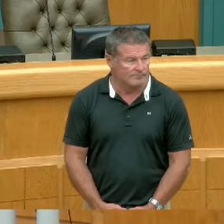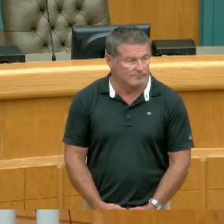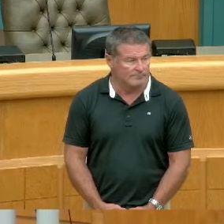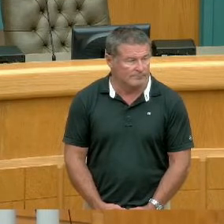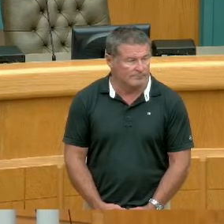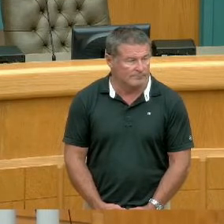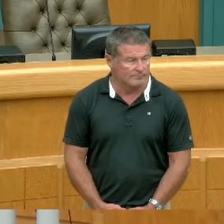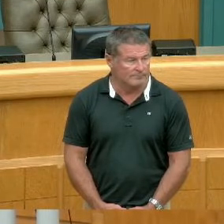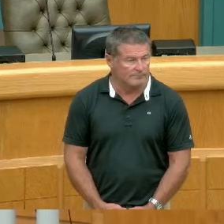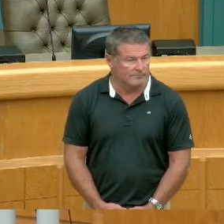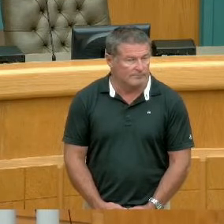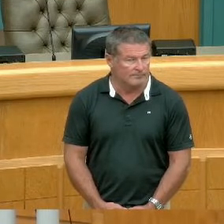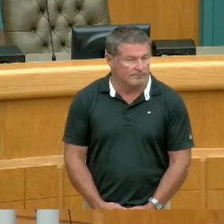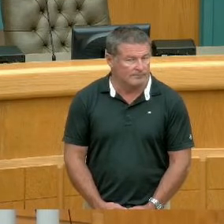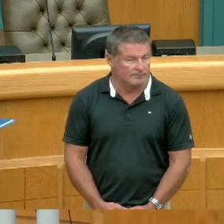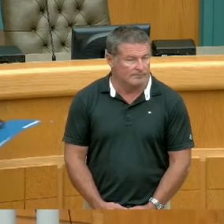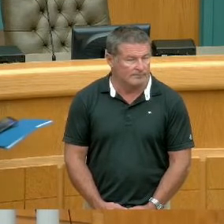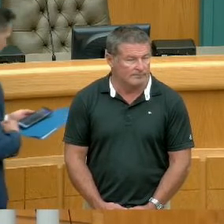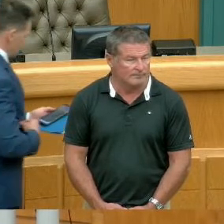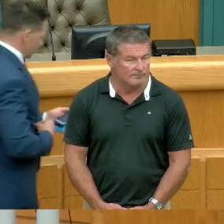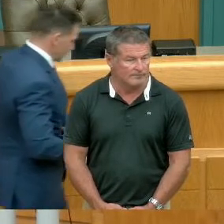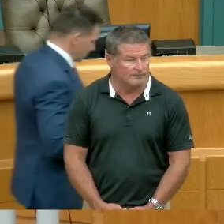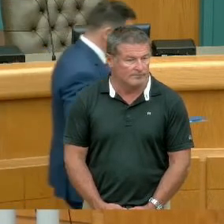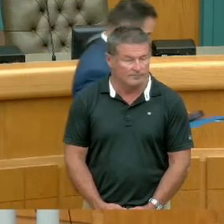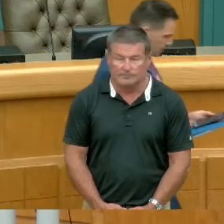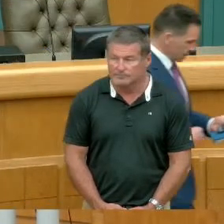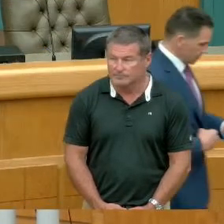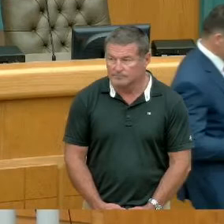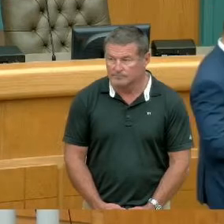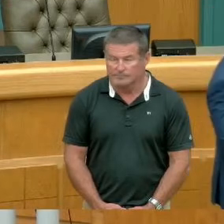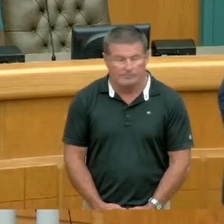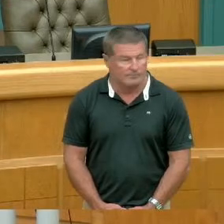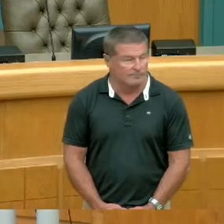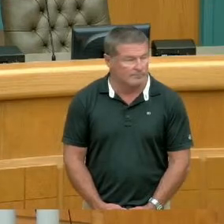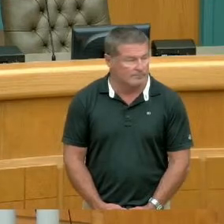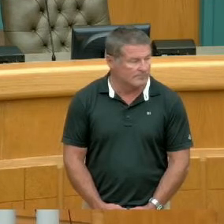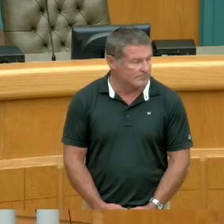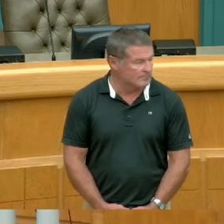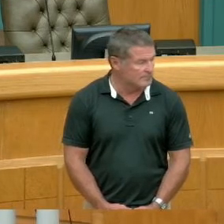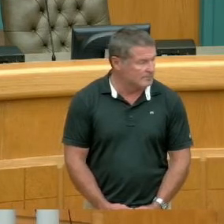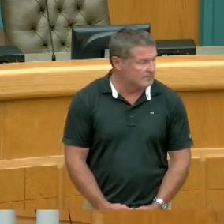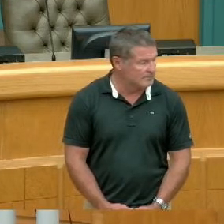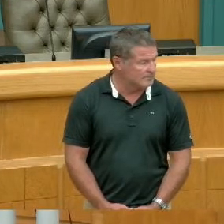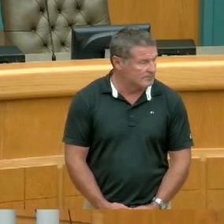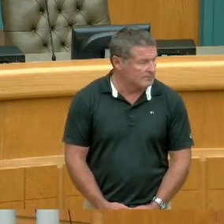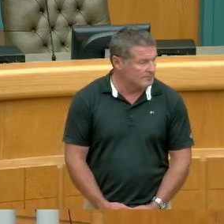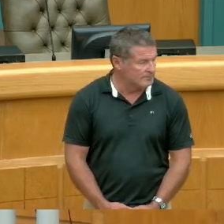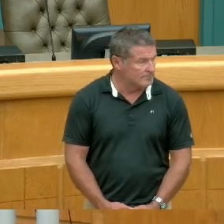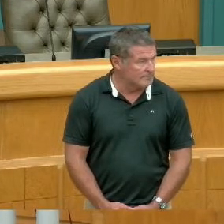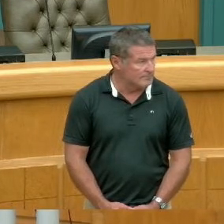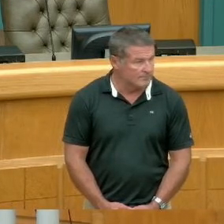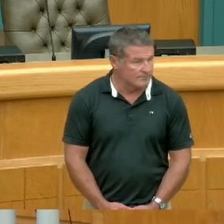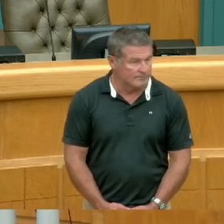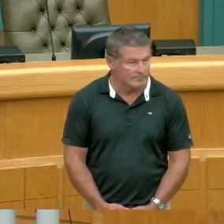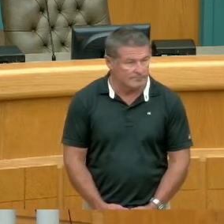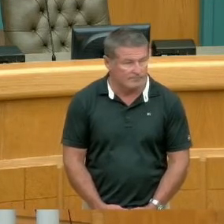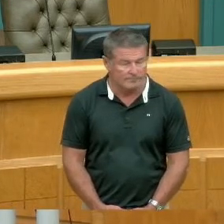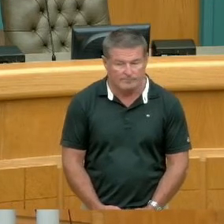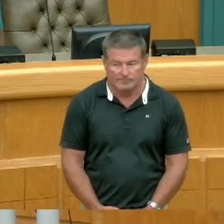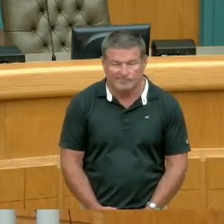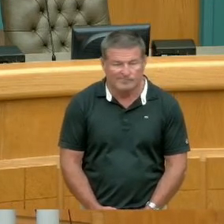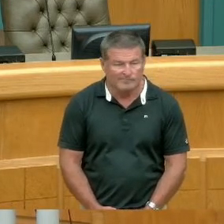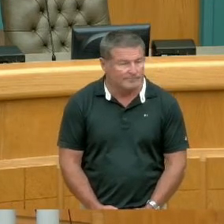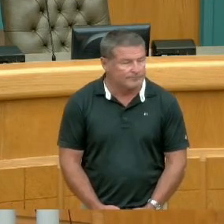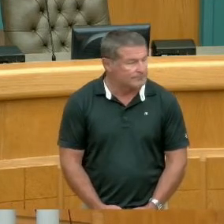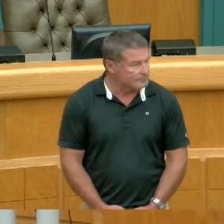toma de especímenes y afortunadamente los casos positivos en nuestro condado son del 3.5%, comparado a otros condados que alcanzan hasta el